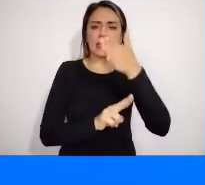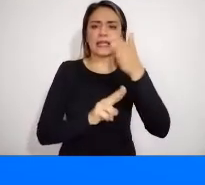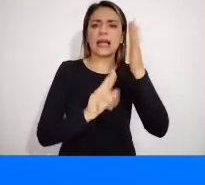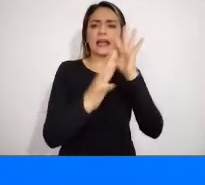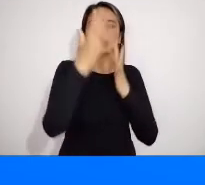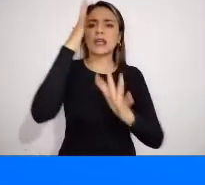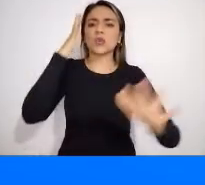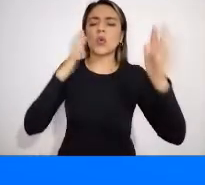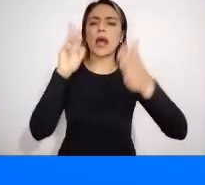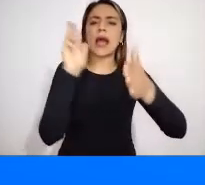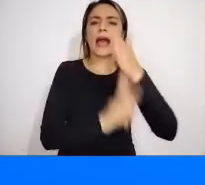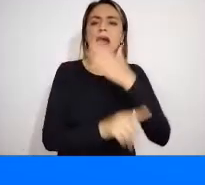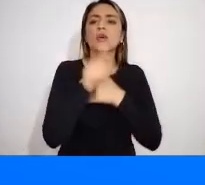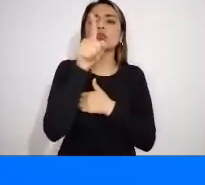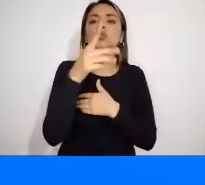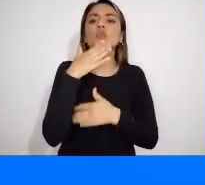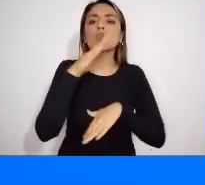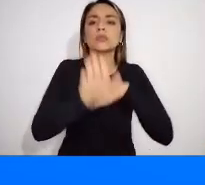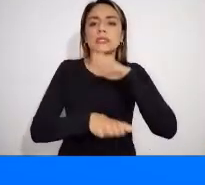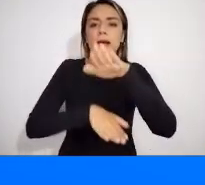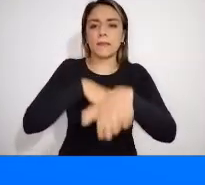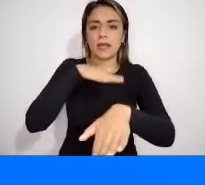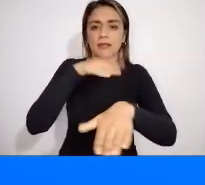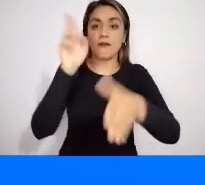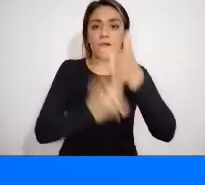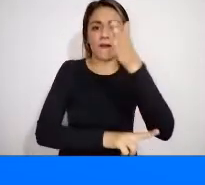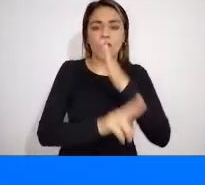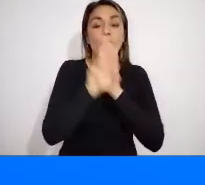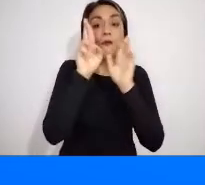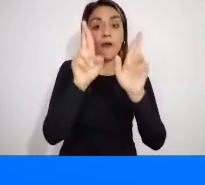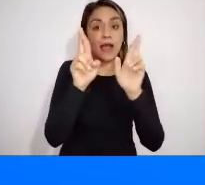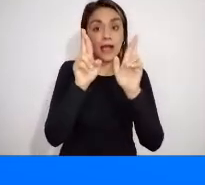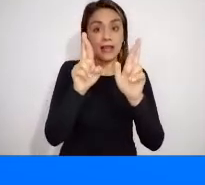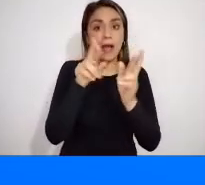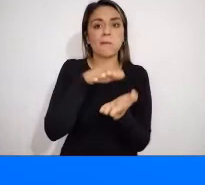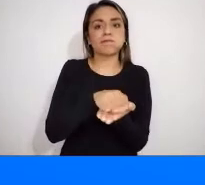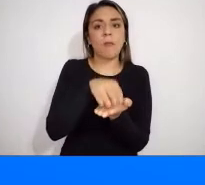naturaleza sea la de tus zapatillas y ojalá bien blanditicas.